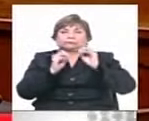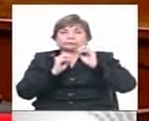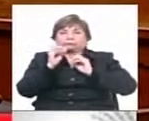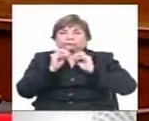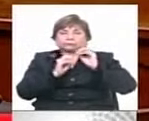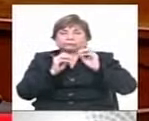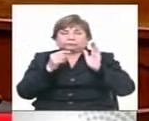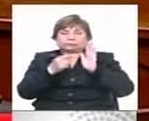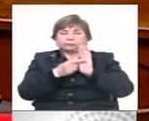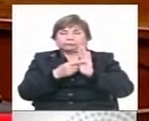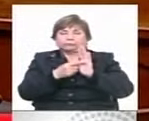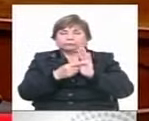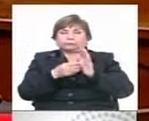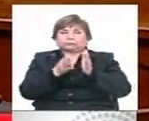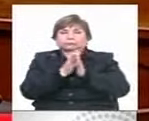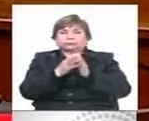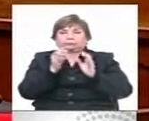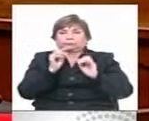los indicadores